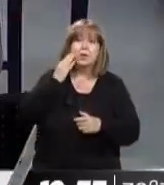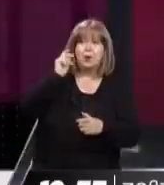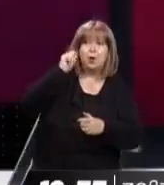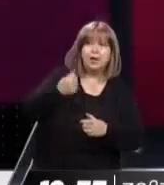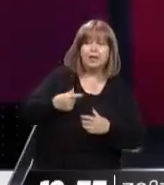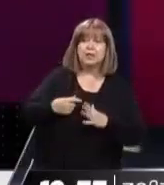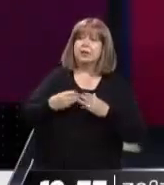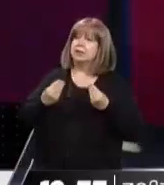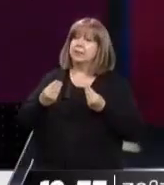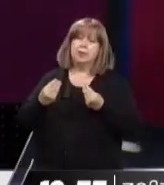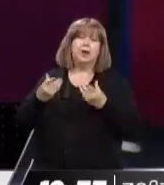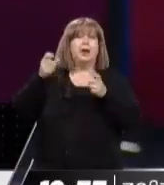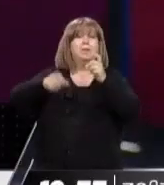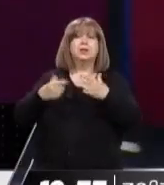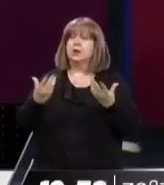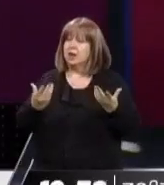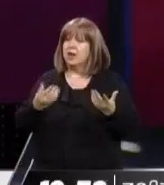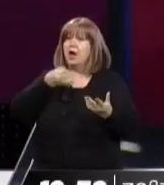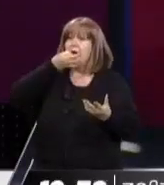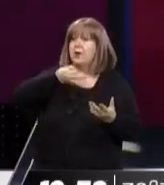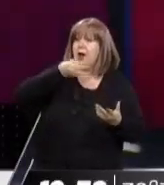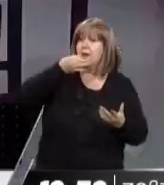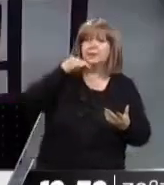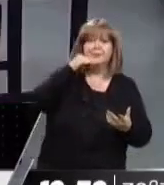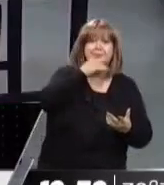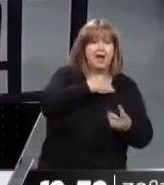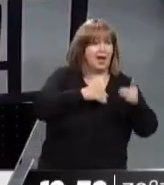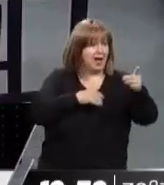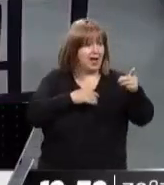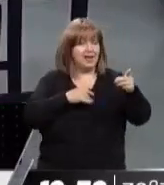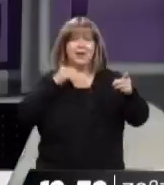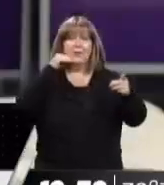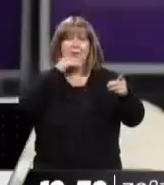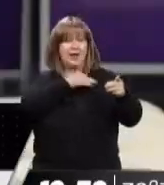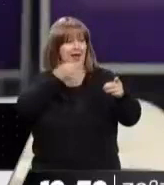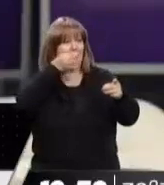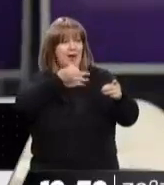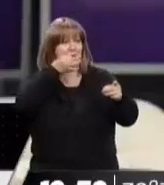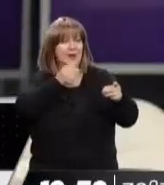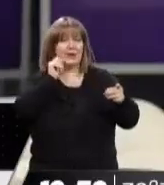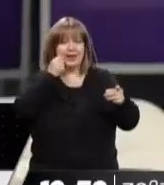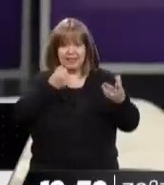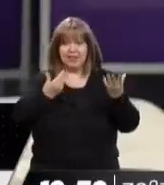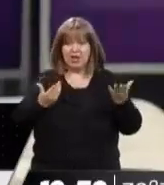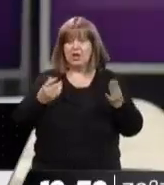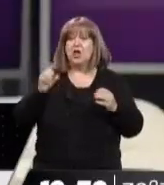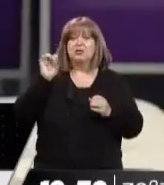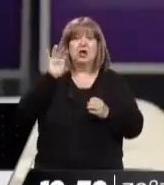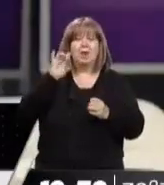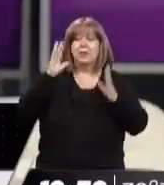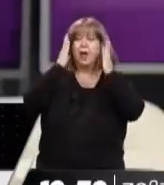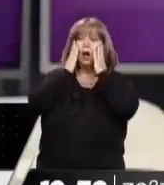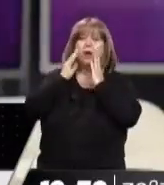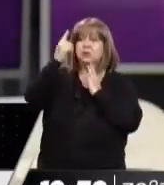que después va un poquito más allá y dice, mirá cómo habla, cómo se expresa, mirá qué bien lo que tiene, mira, o sea, también va por otros puntos, ¿no? Que